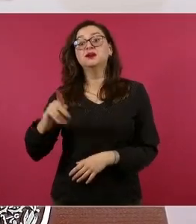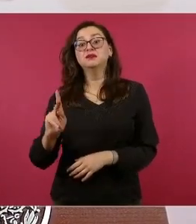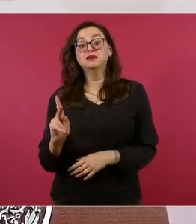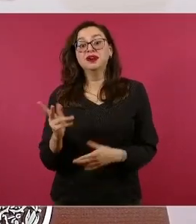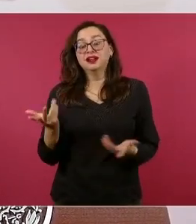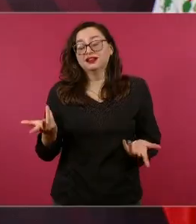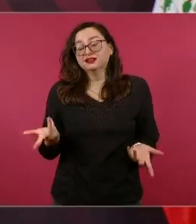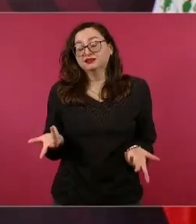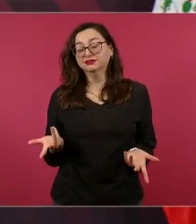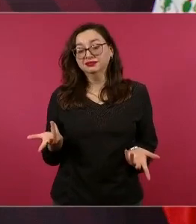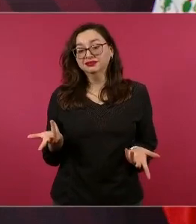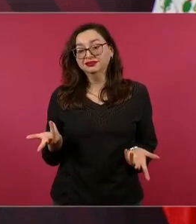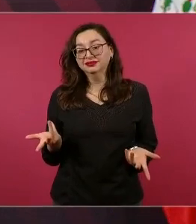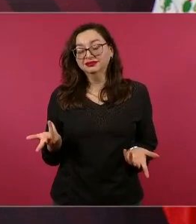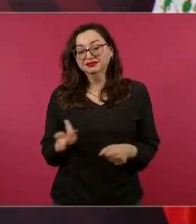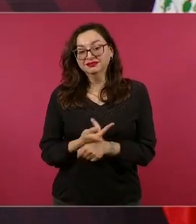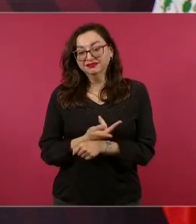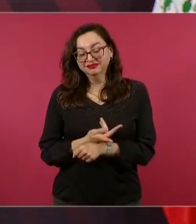sucedía,